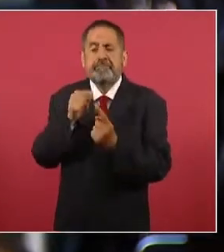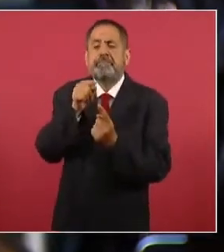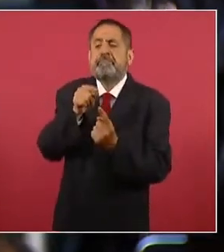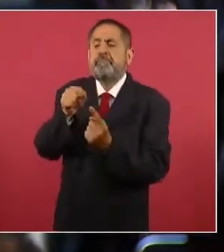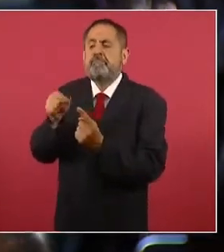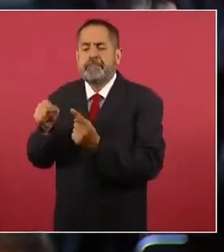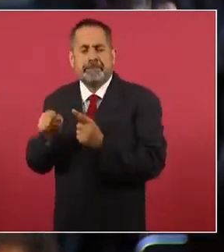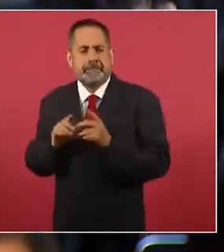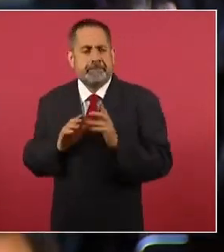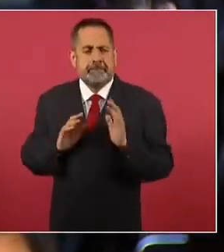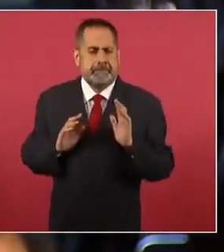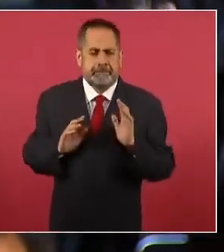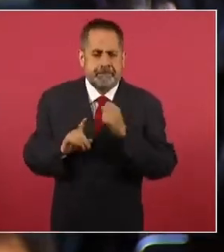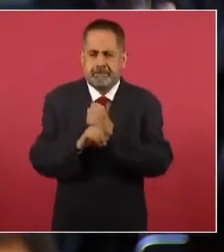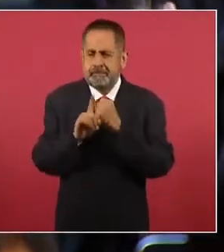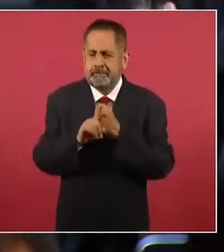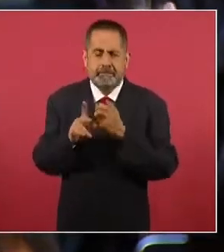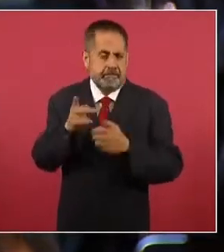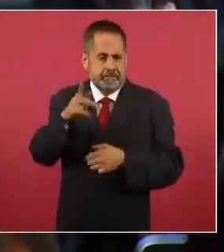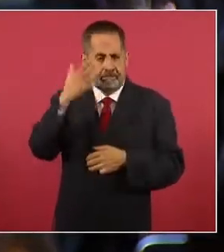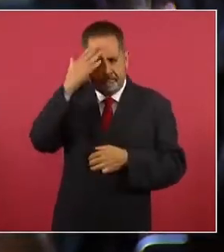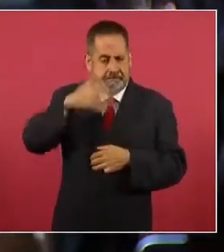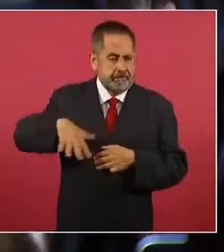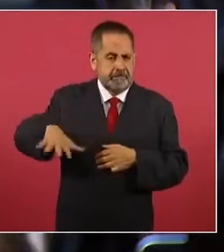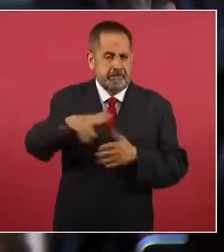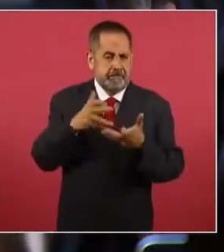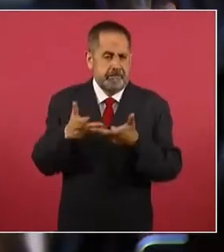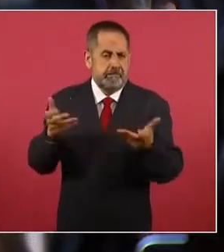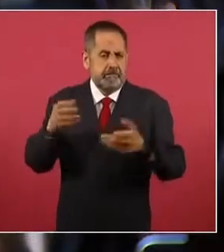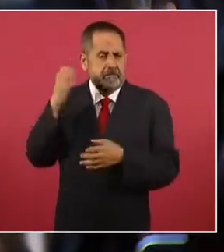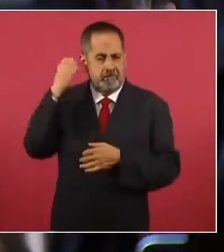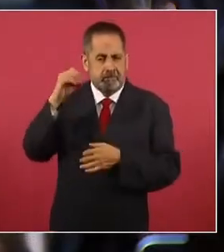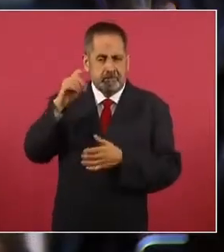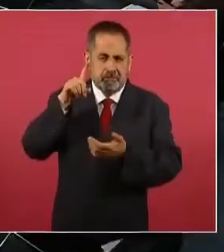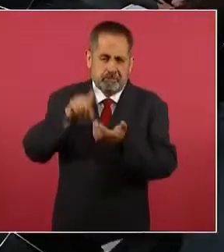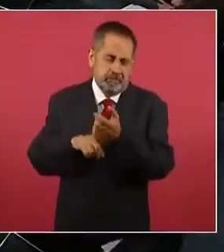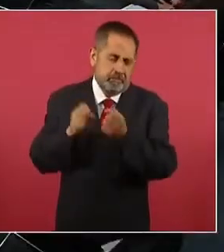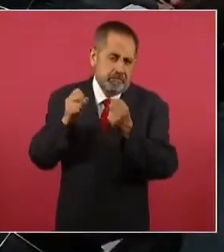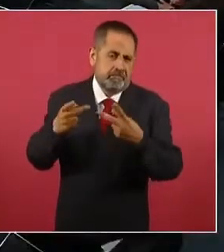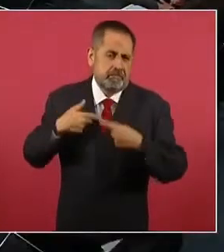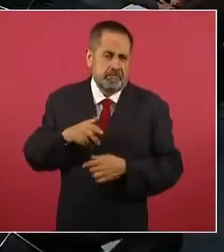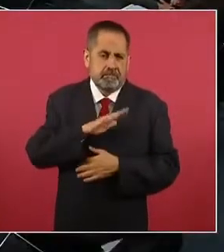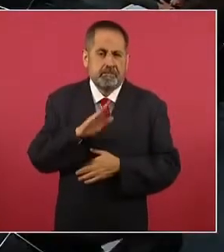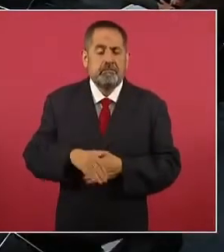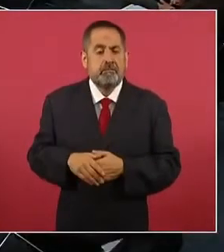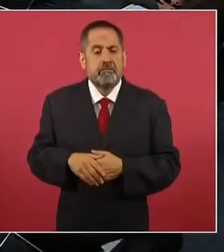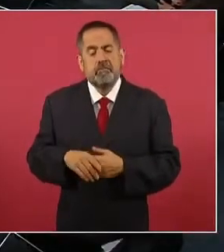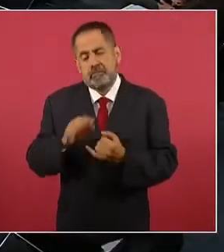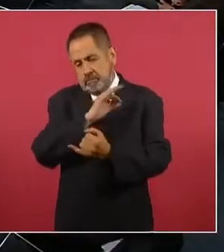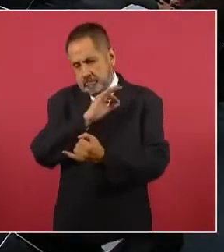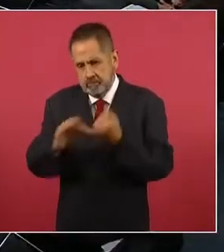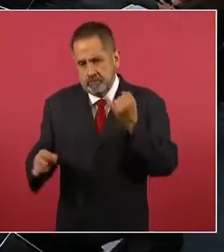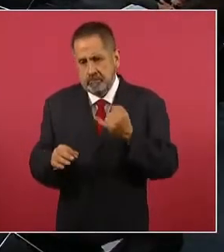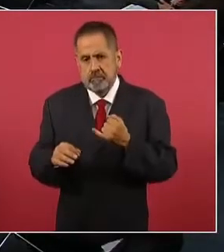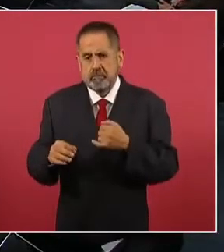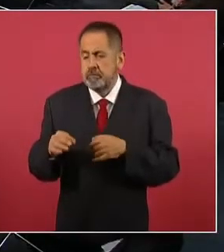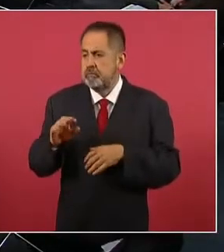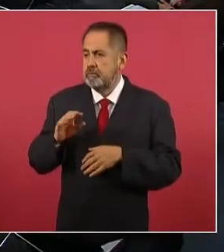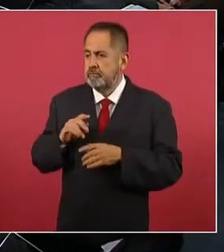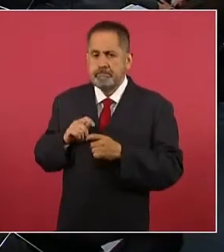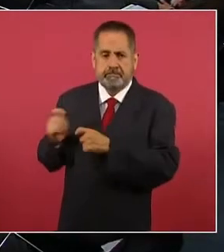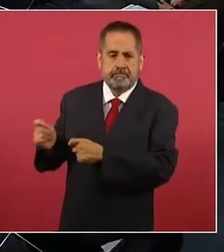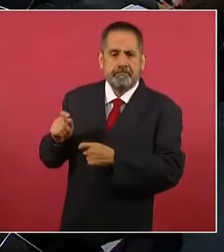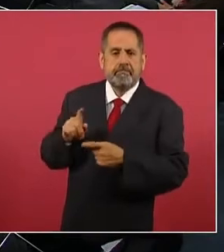en algún conflicto agrario, pero hay muchos en Oaxaca que han enlutado el estado. Y por último, gobernador, para darle voz a los